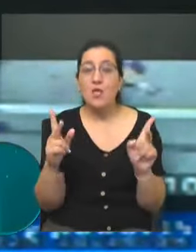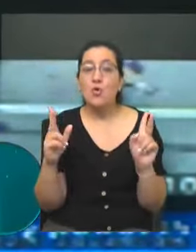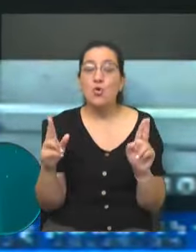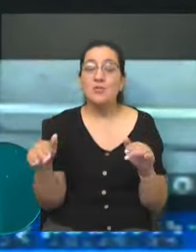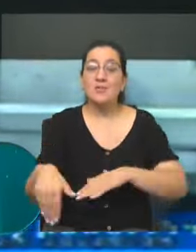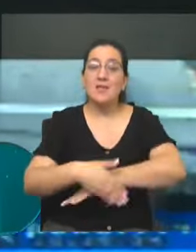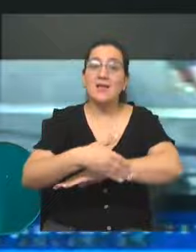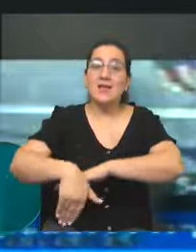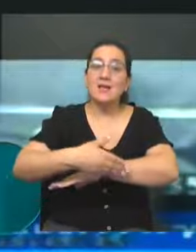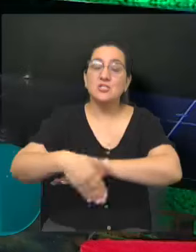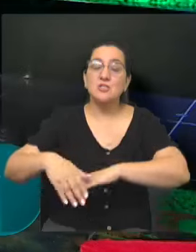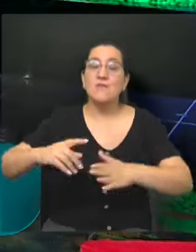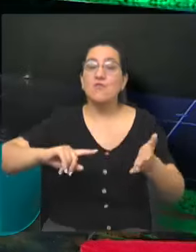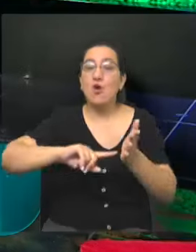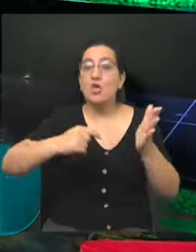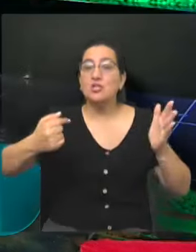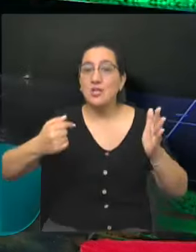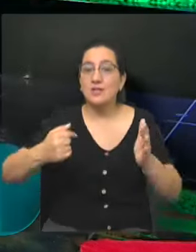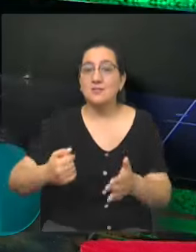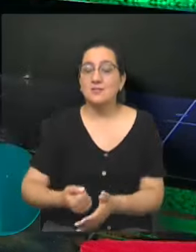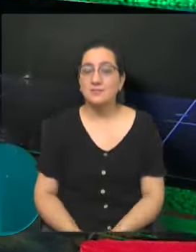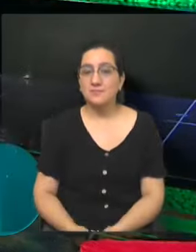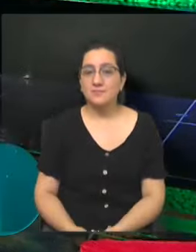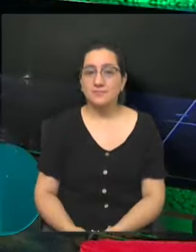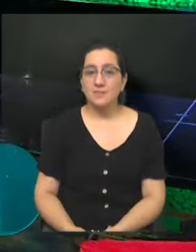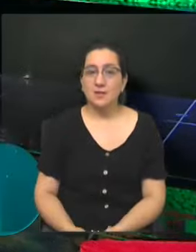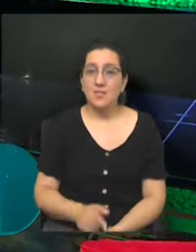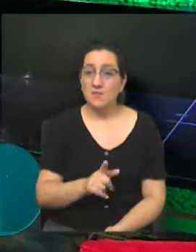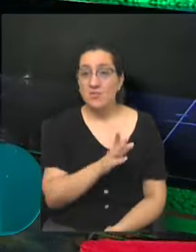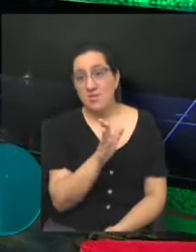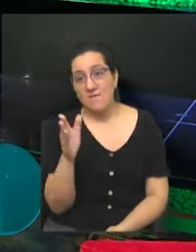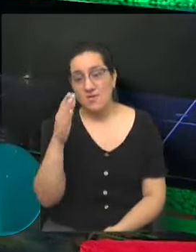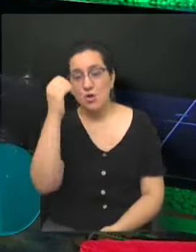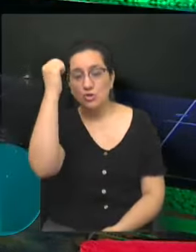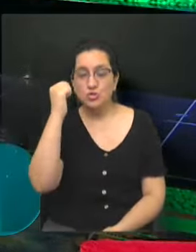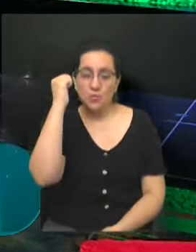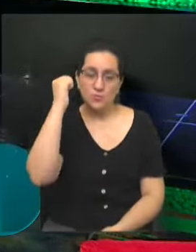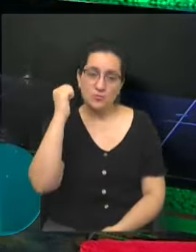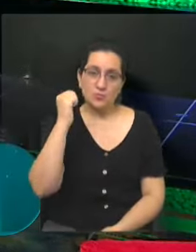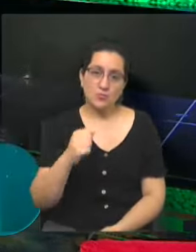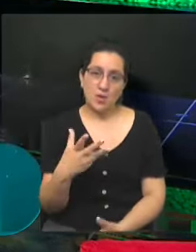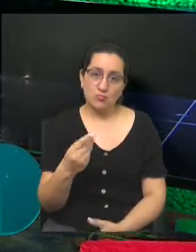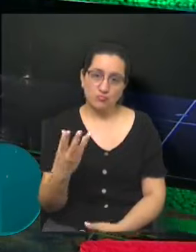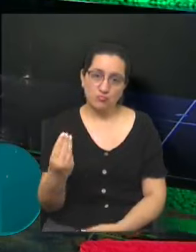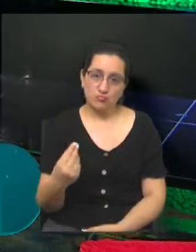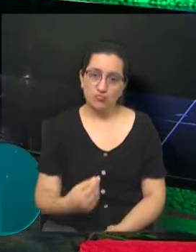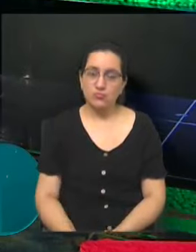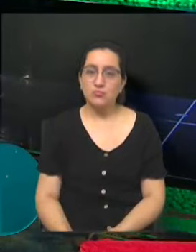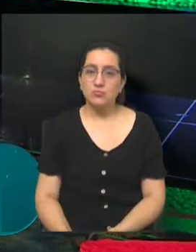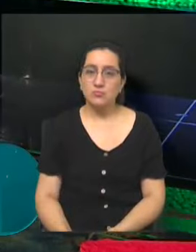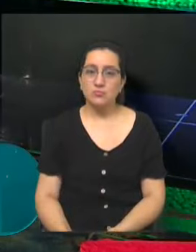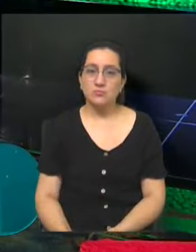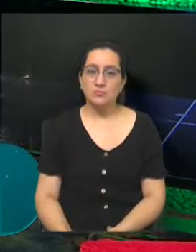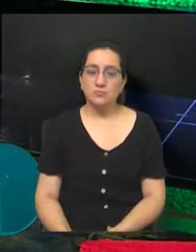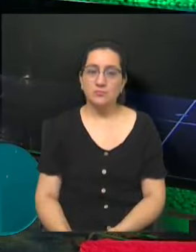calle allí por Buenos Aires, frente al Teatro Solís, y van a tener que desviar las líneas que habitualmente pasan por ahí enfrente. Desde 33.